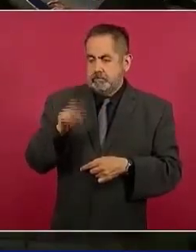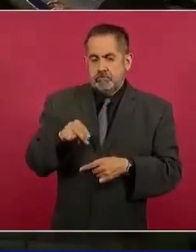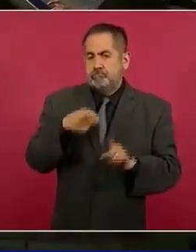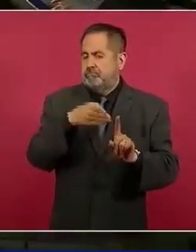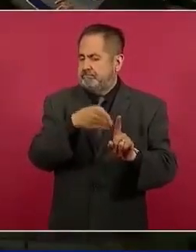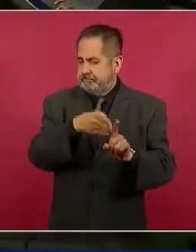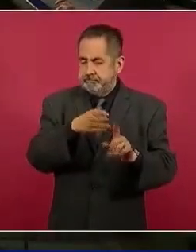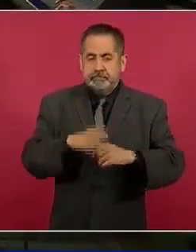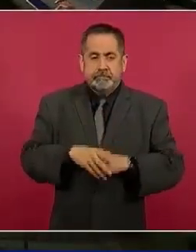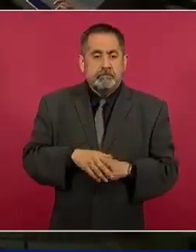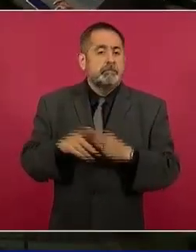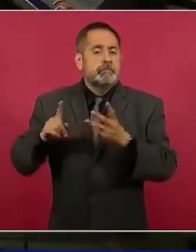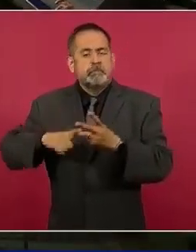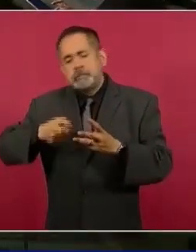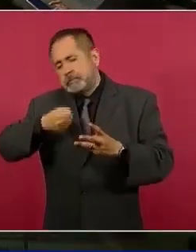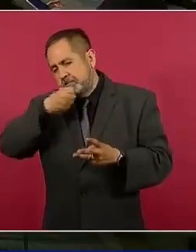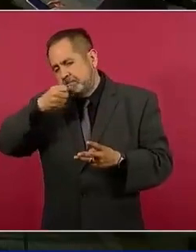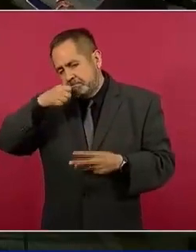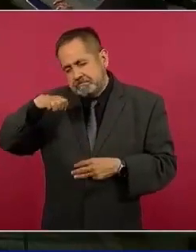Y los mayores